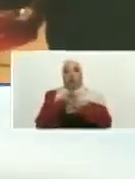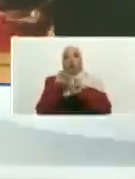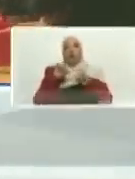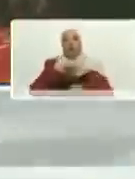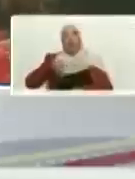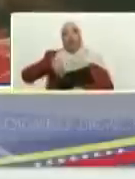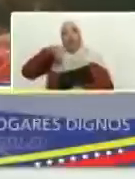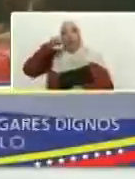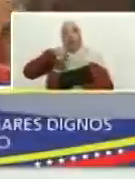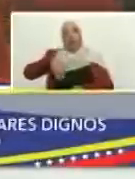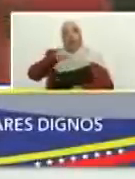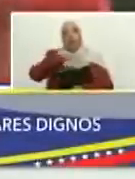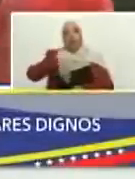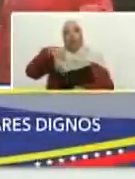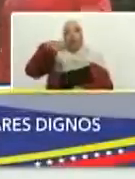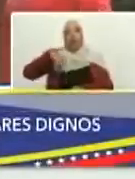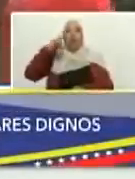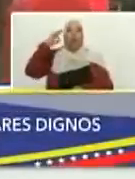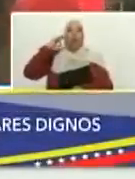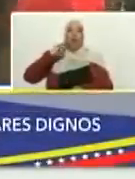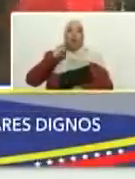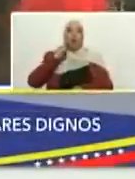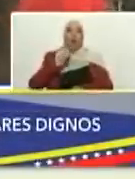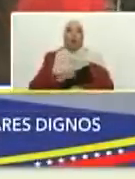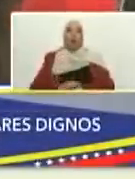nuestro pueblo. Vámonos al Estado Bolívar.